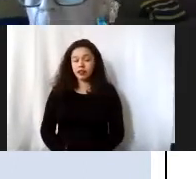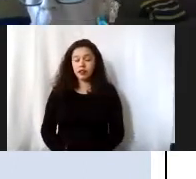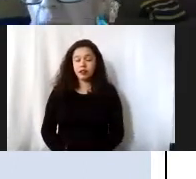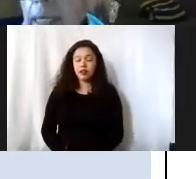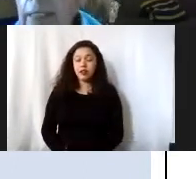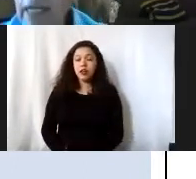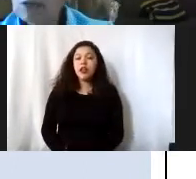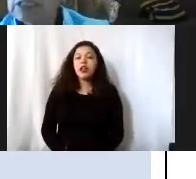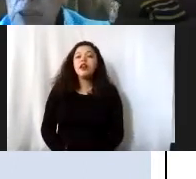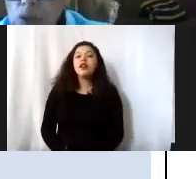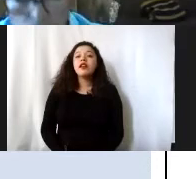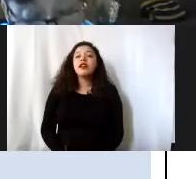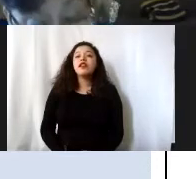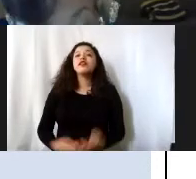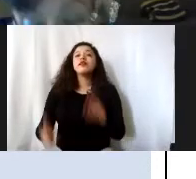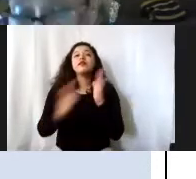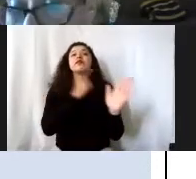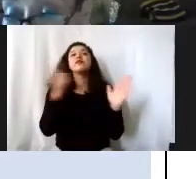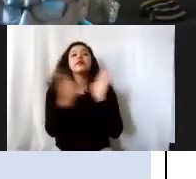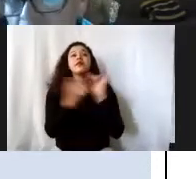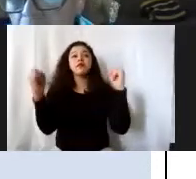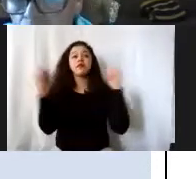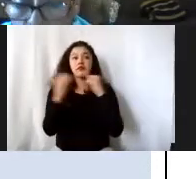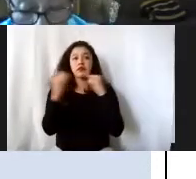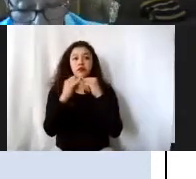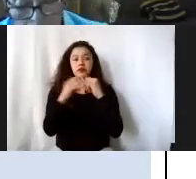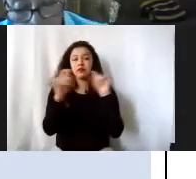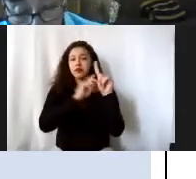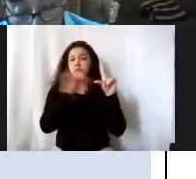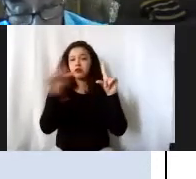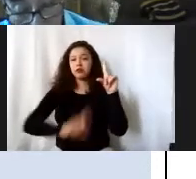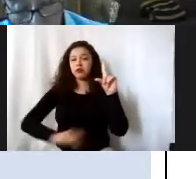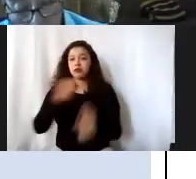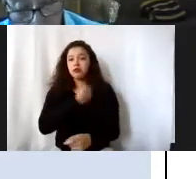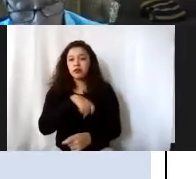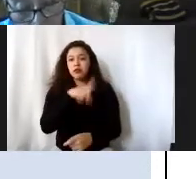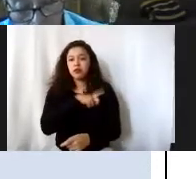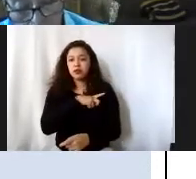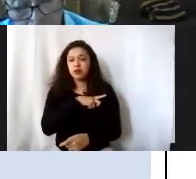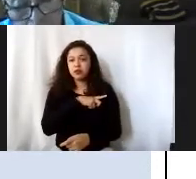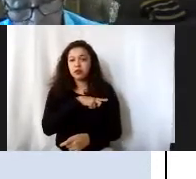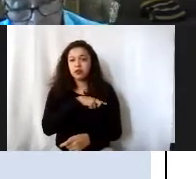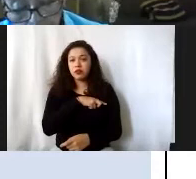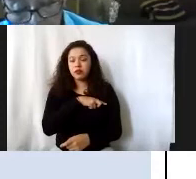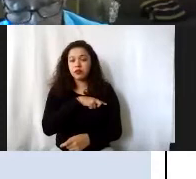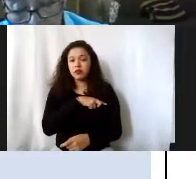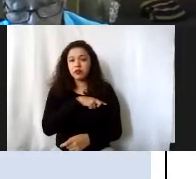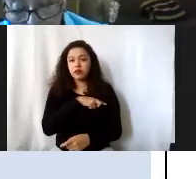tenemos que la ley de los institutos nacionales de salud también